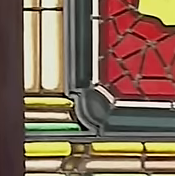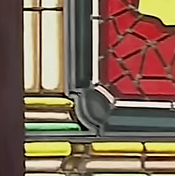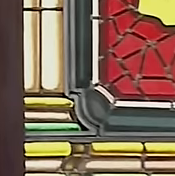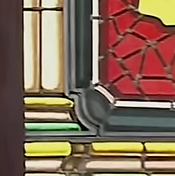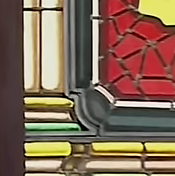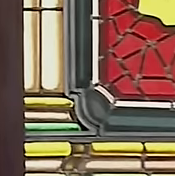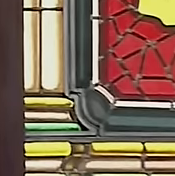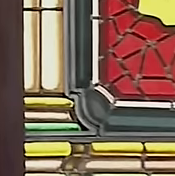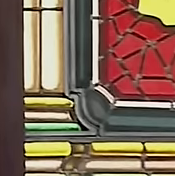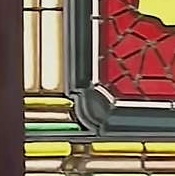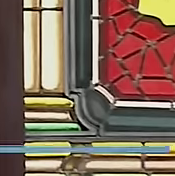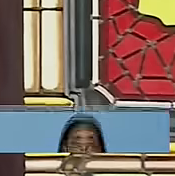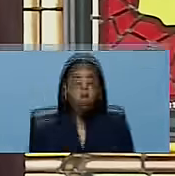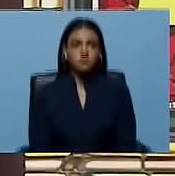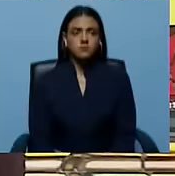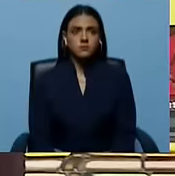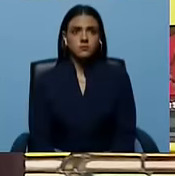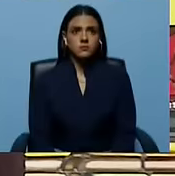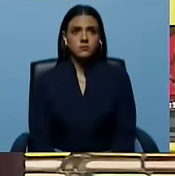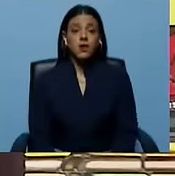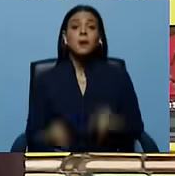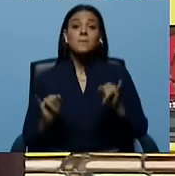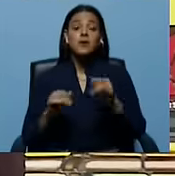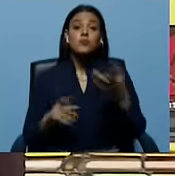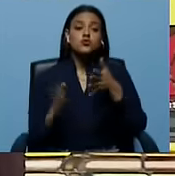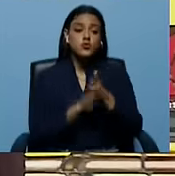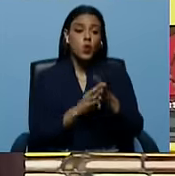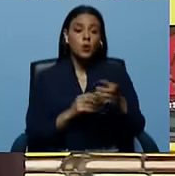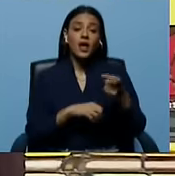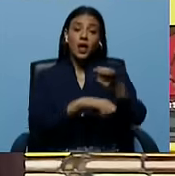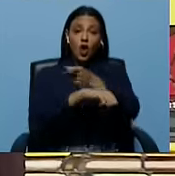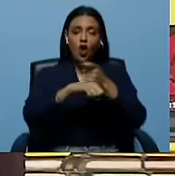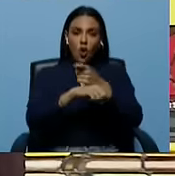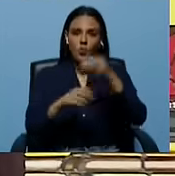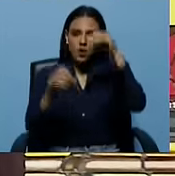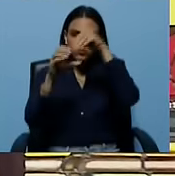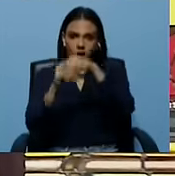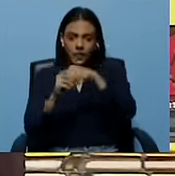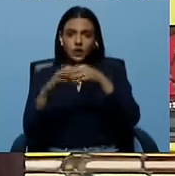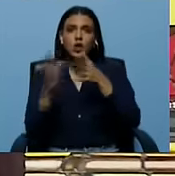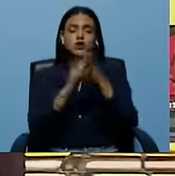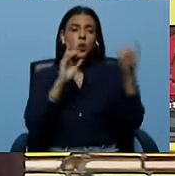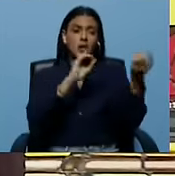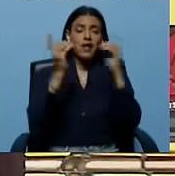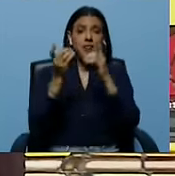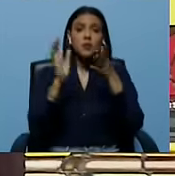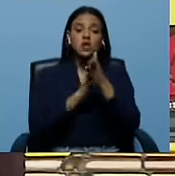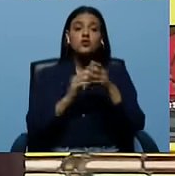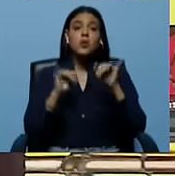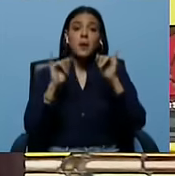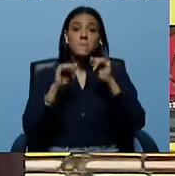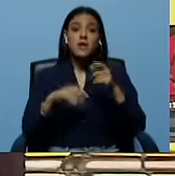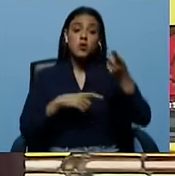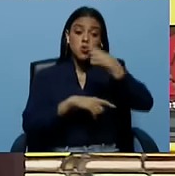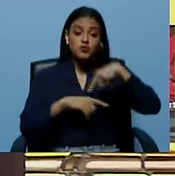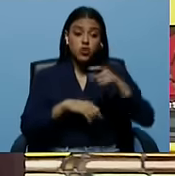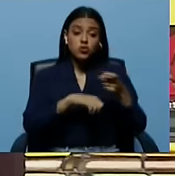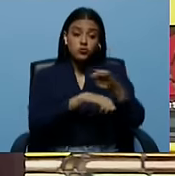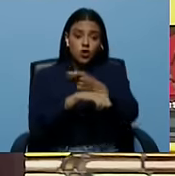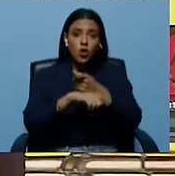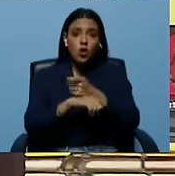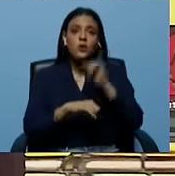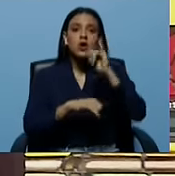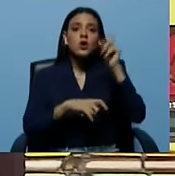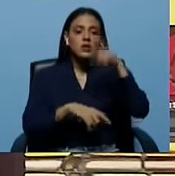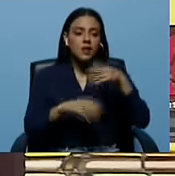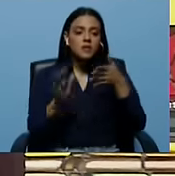núcleo primordial. Estamos hablando del Estado. En el debate que hay hoy entre el Estado Nacional y el Estado